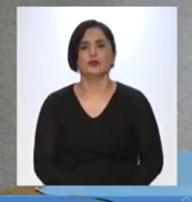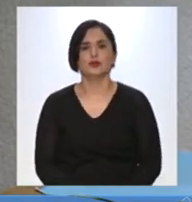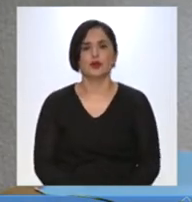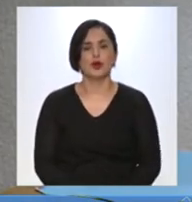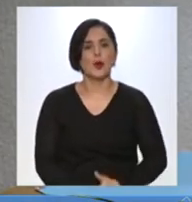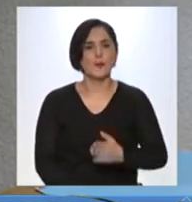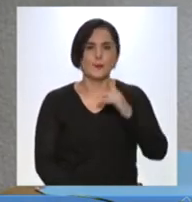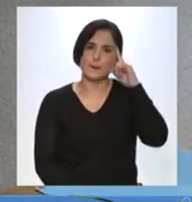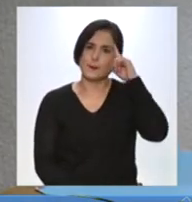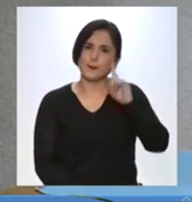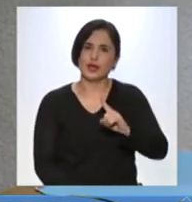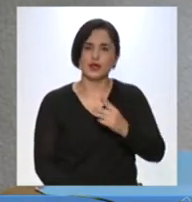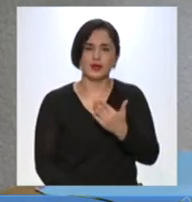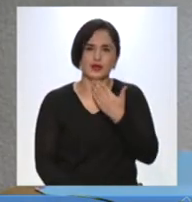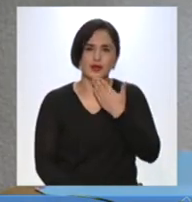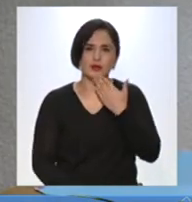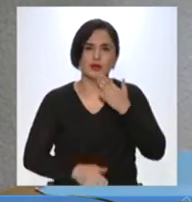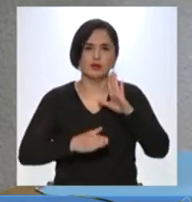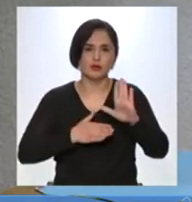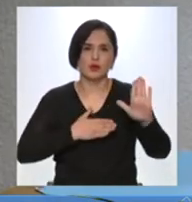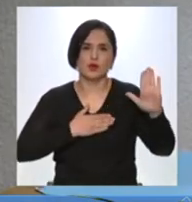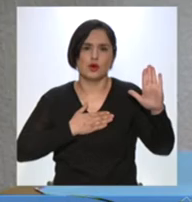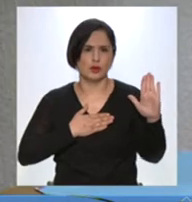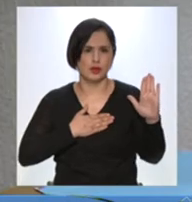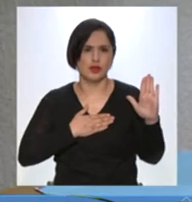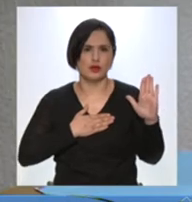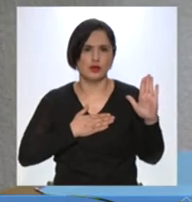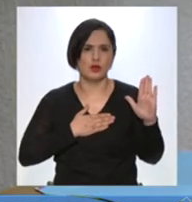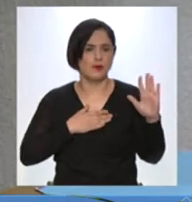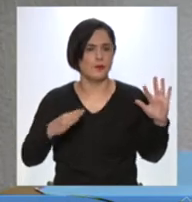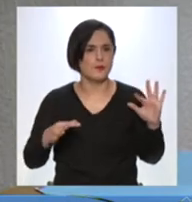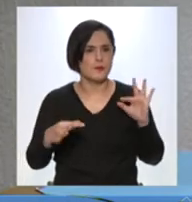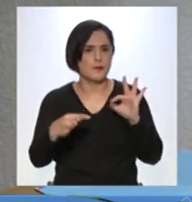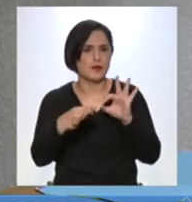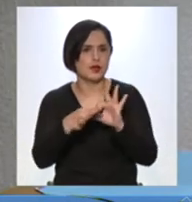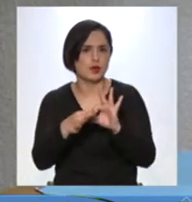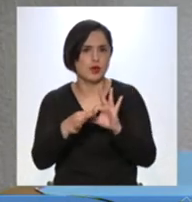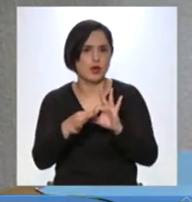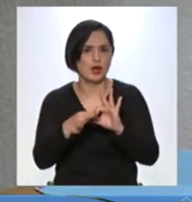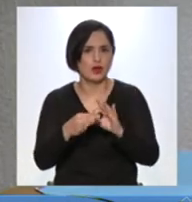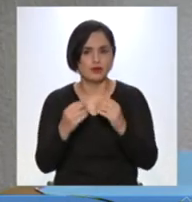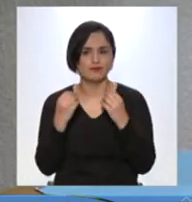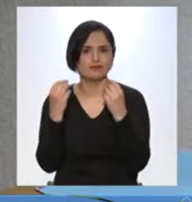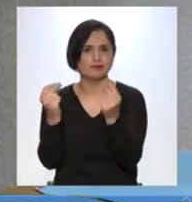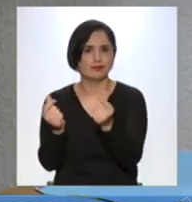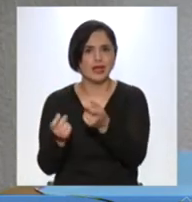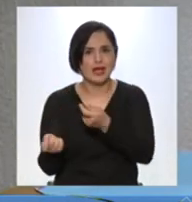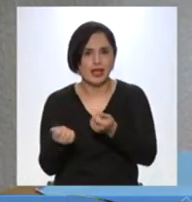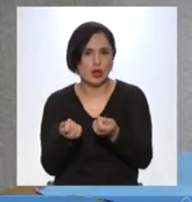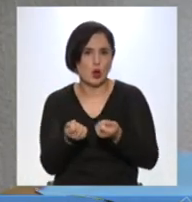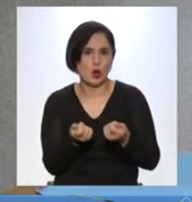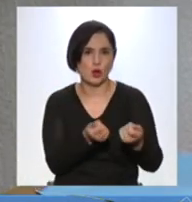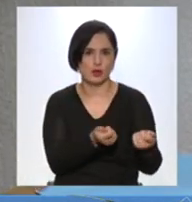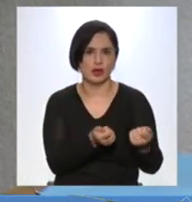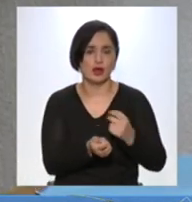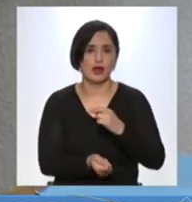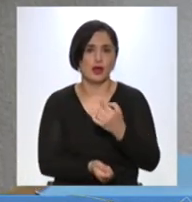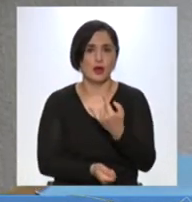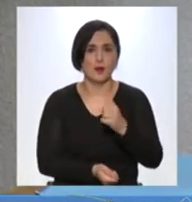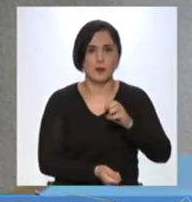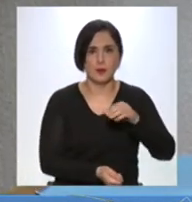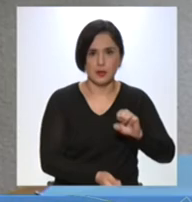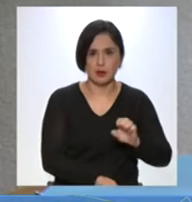hemos comprometido estar fuertemente vinculados a lograr la reactivación económica, donde las pymes y las